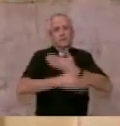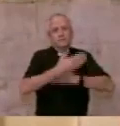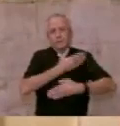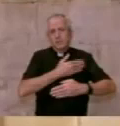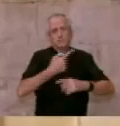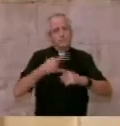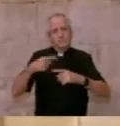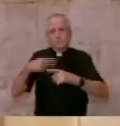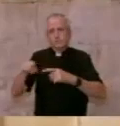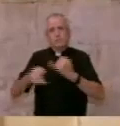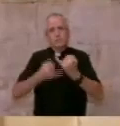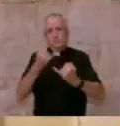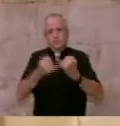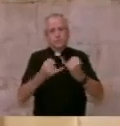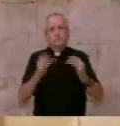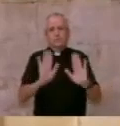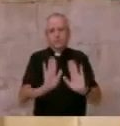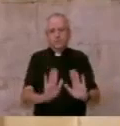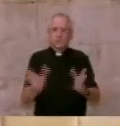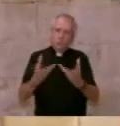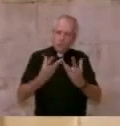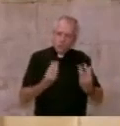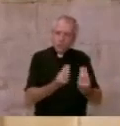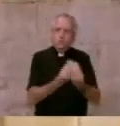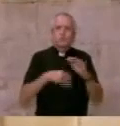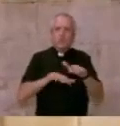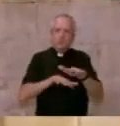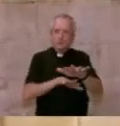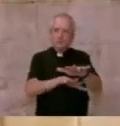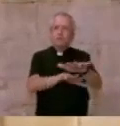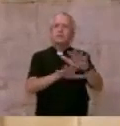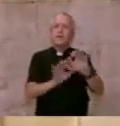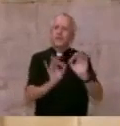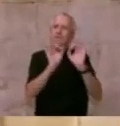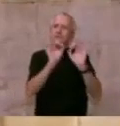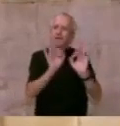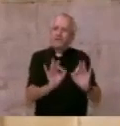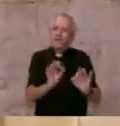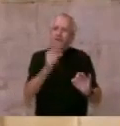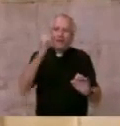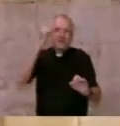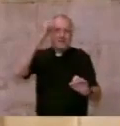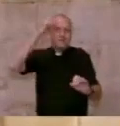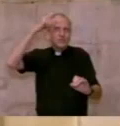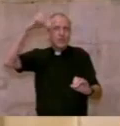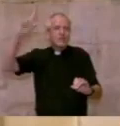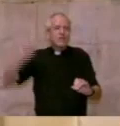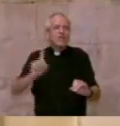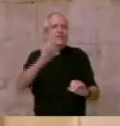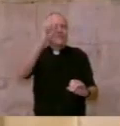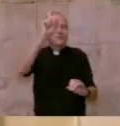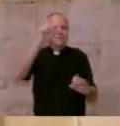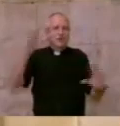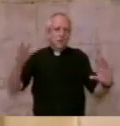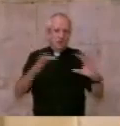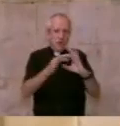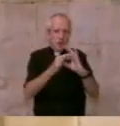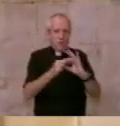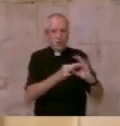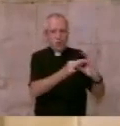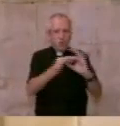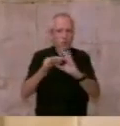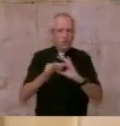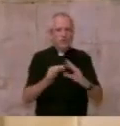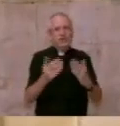qualsevol motiu. Enfermos, los que estáis quizá en la presión, impedidos. Caminando juntos,